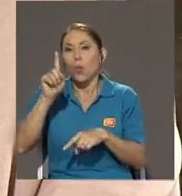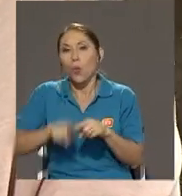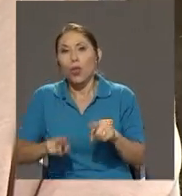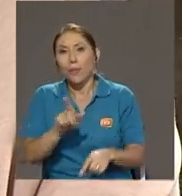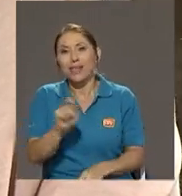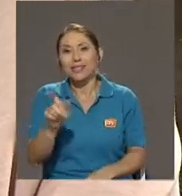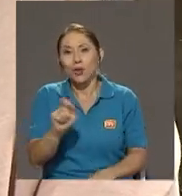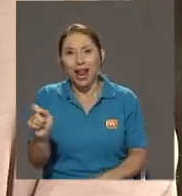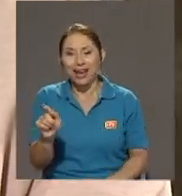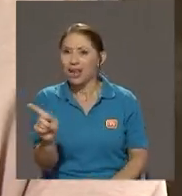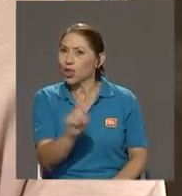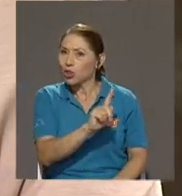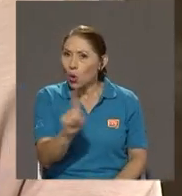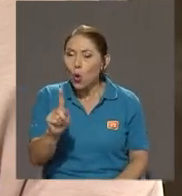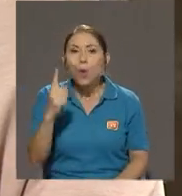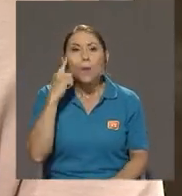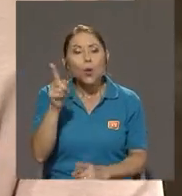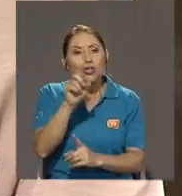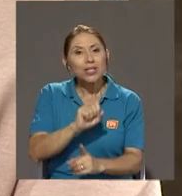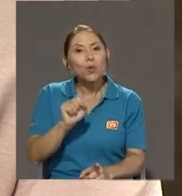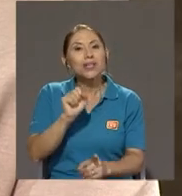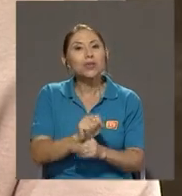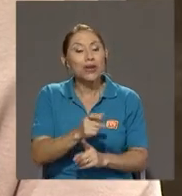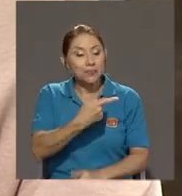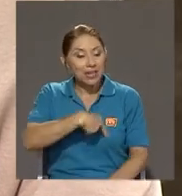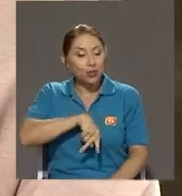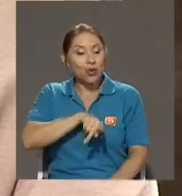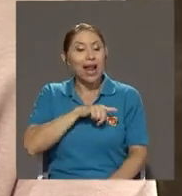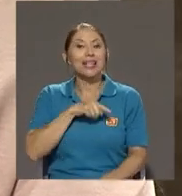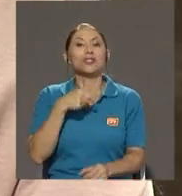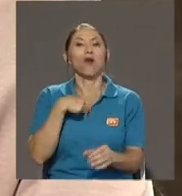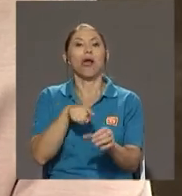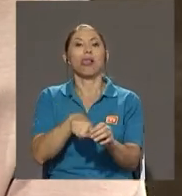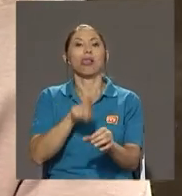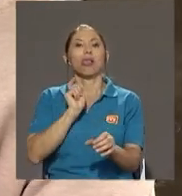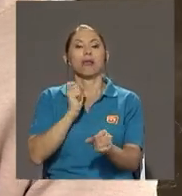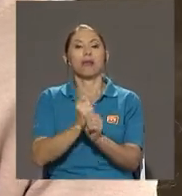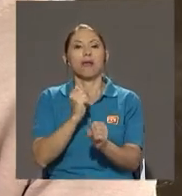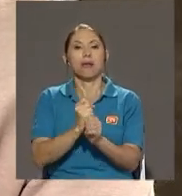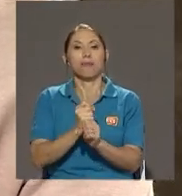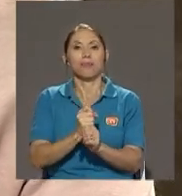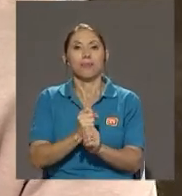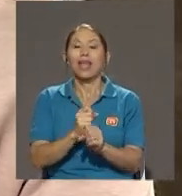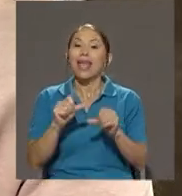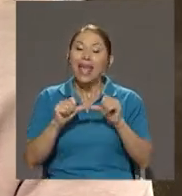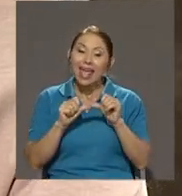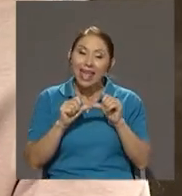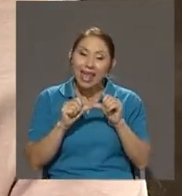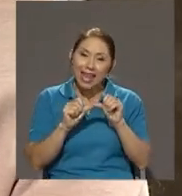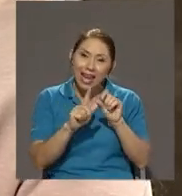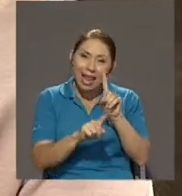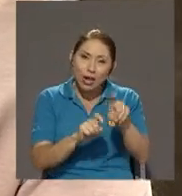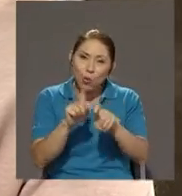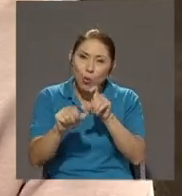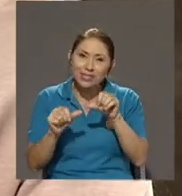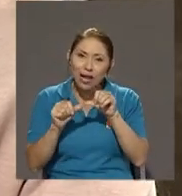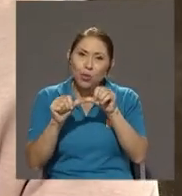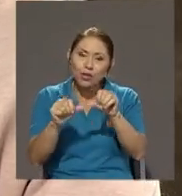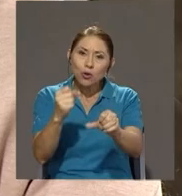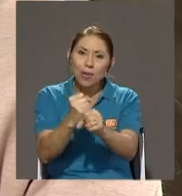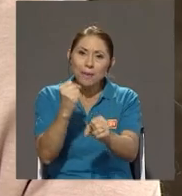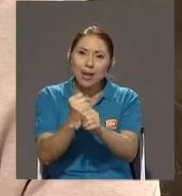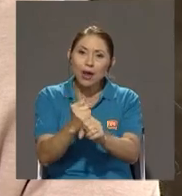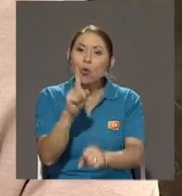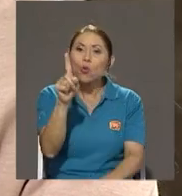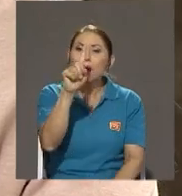por cuestiones personales me retiro del mercado laboral. En la encuesta continua de empleo hay una pregunta que para mí es muy